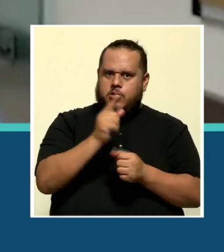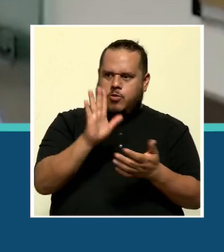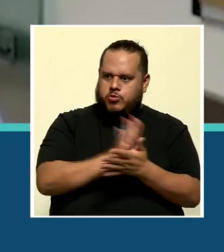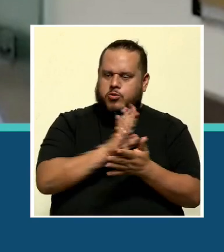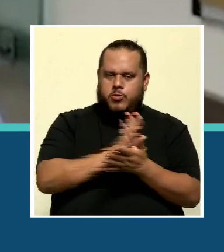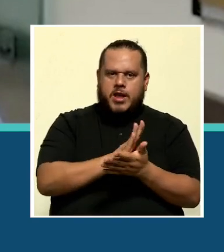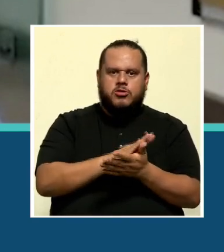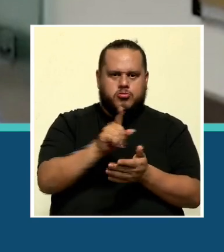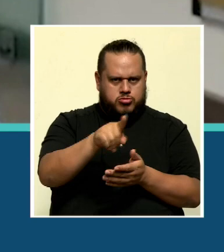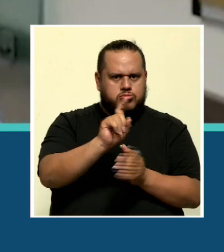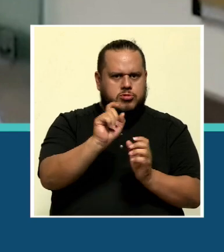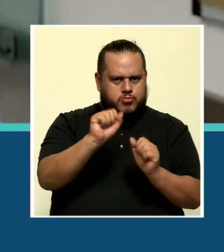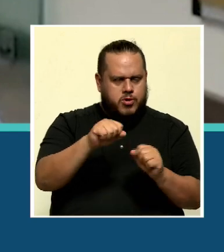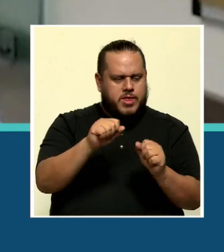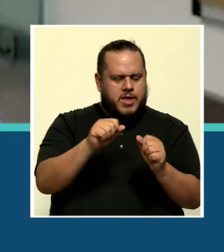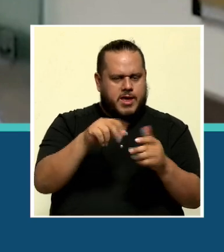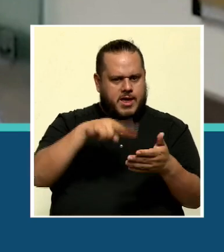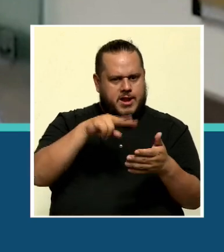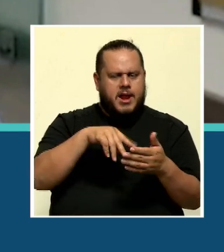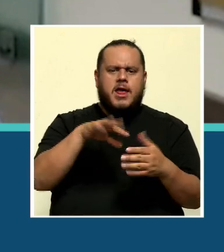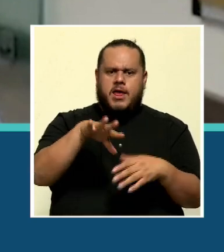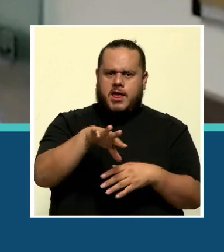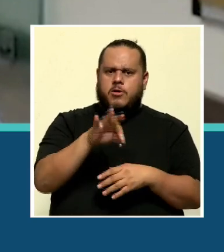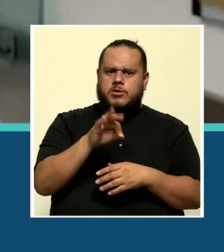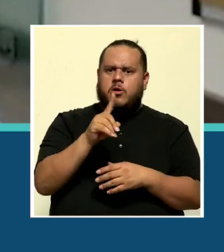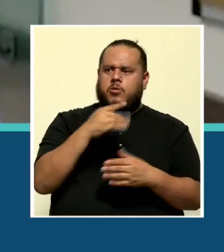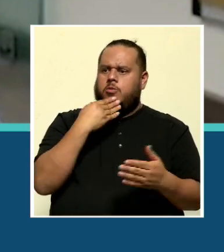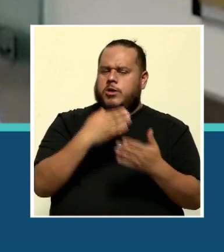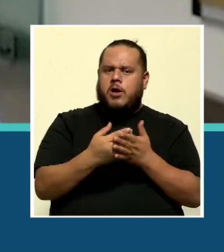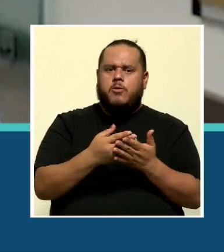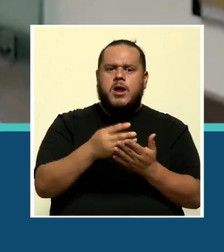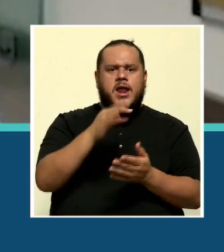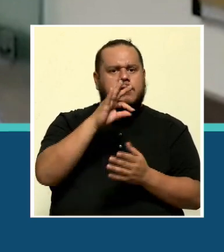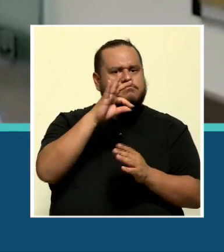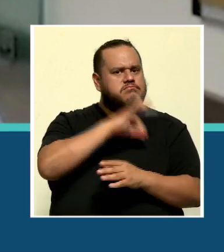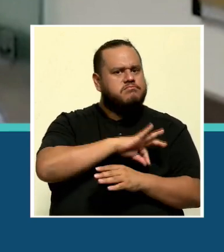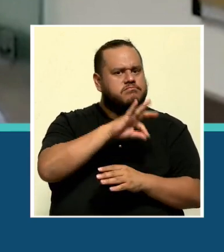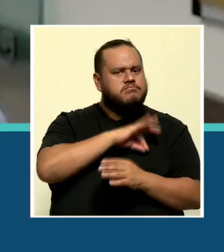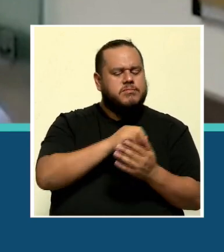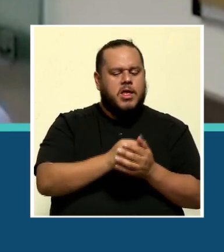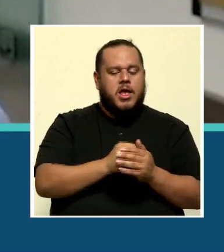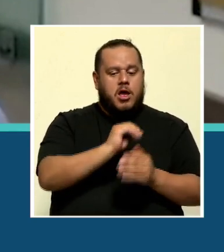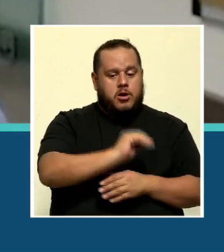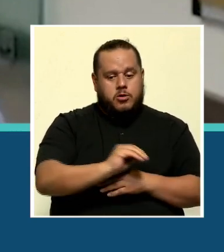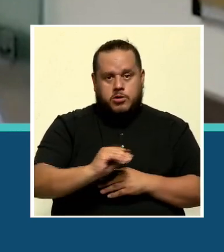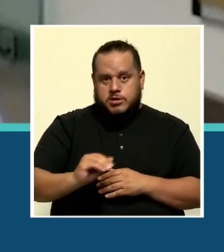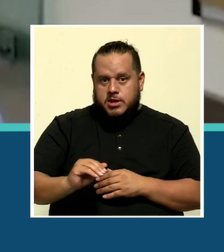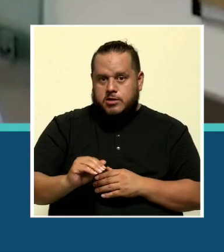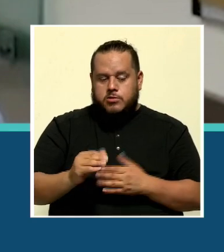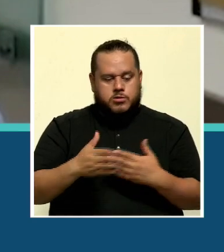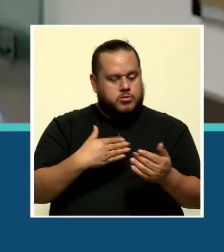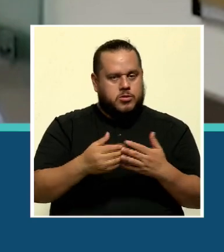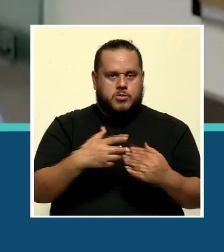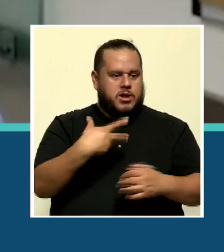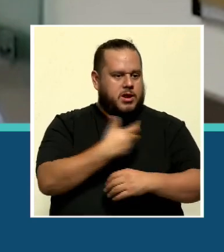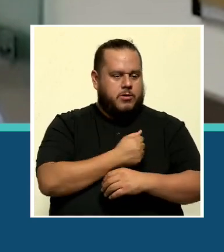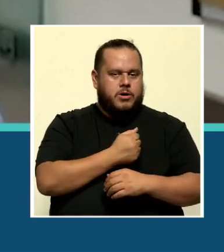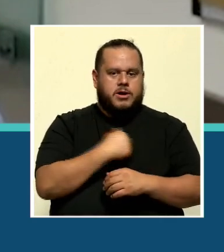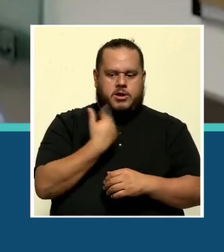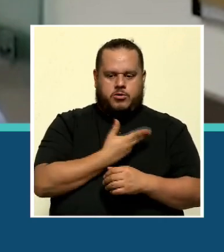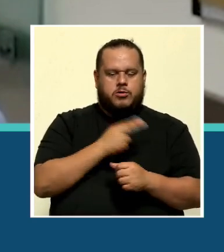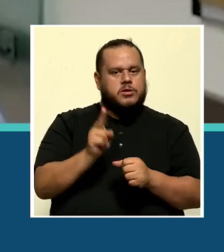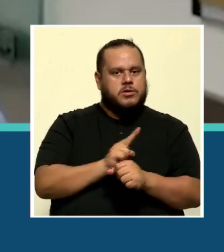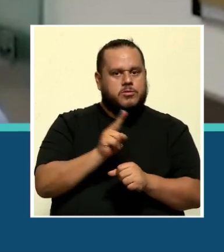disponible, encontraron una buena efectividad. Así es que en términos generales, los niños, independientemente de la vacuna que estemos